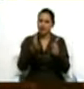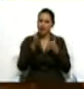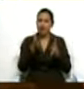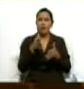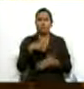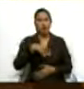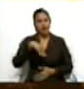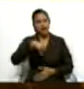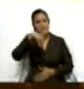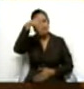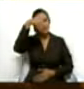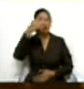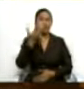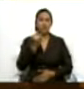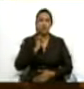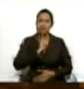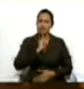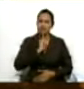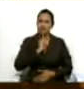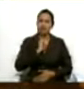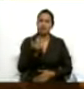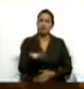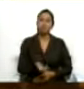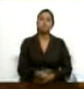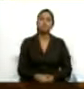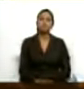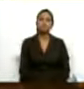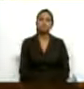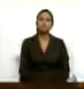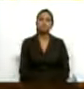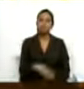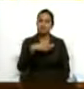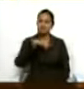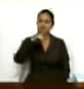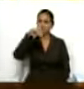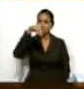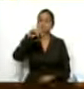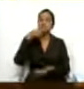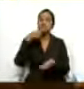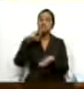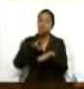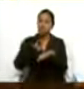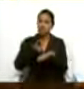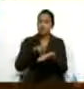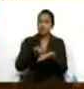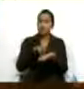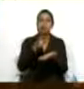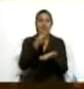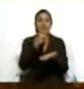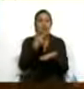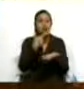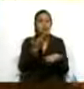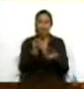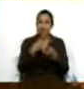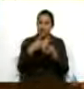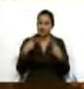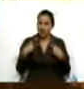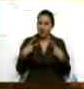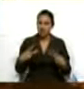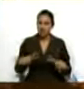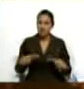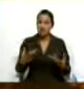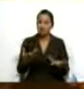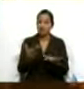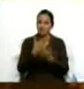de la identidad, la batalla de la verdad, de la belleza y de la vida. Felicitaciones, Gran